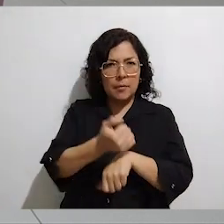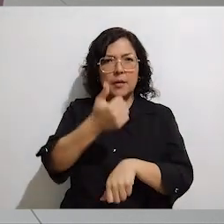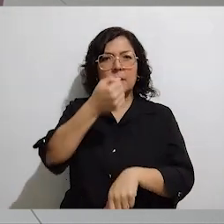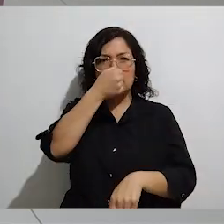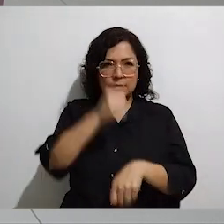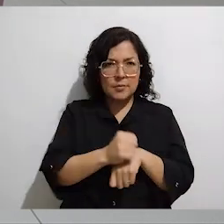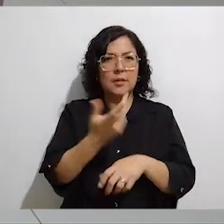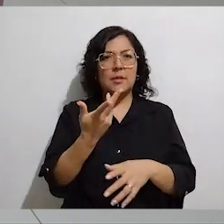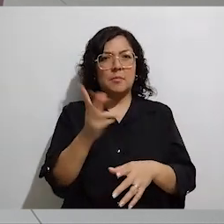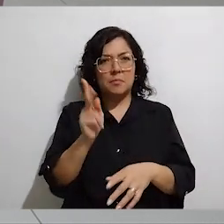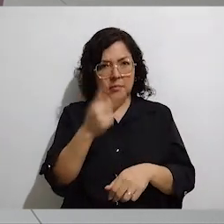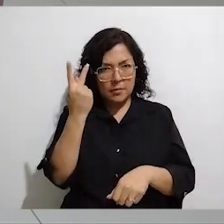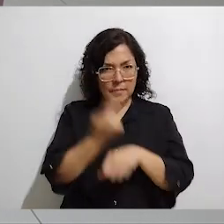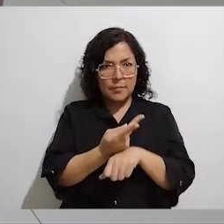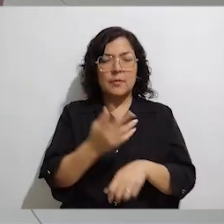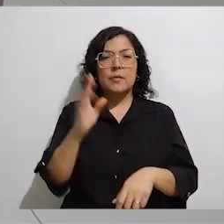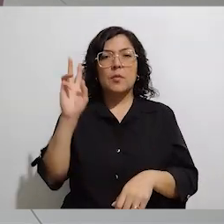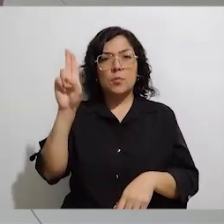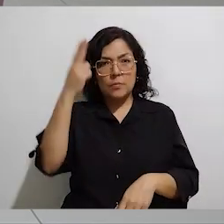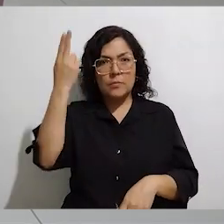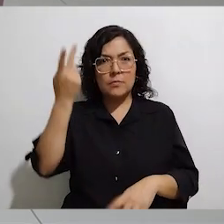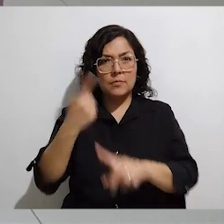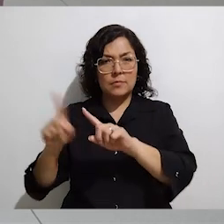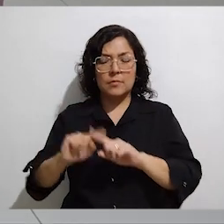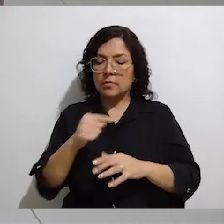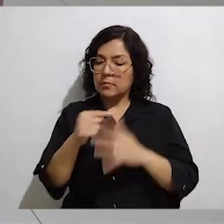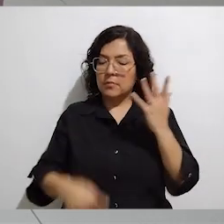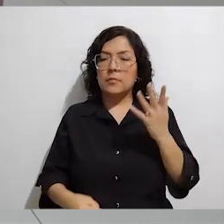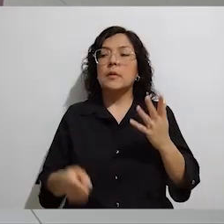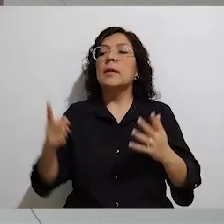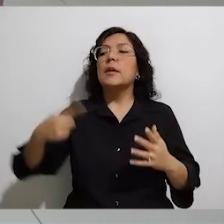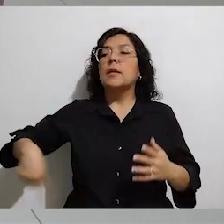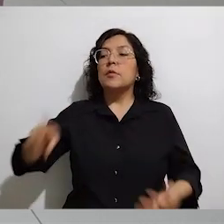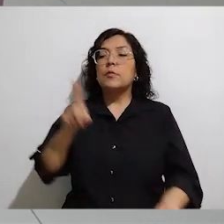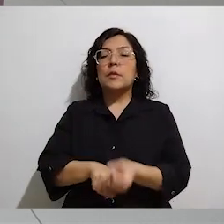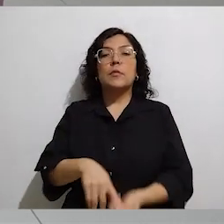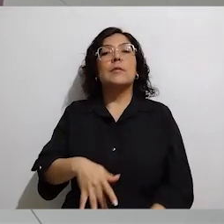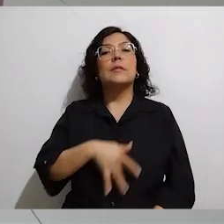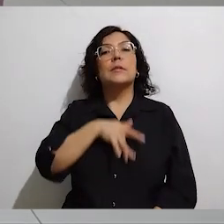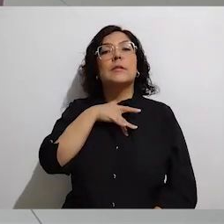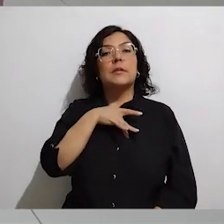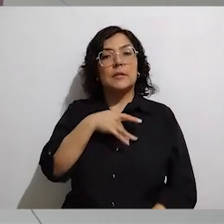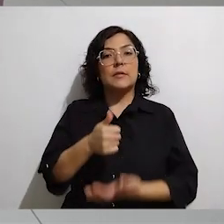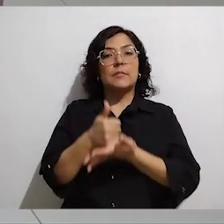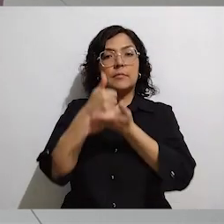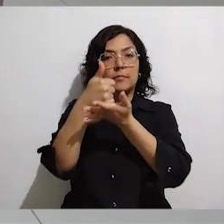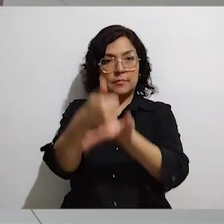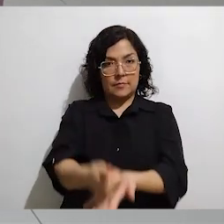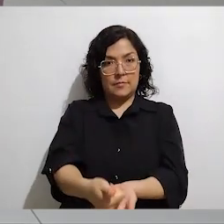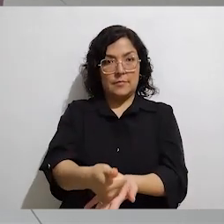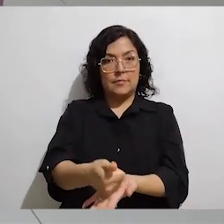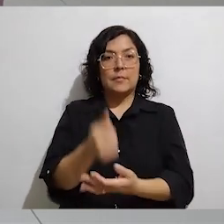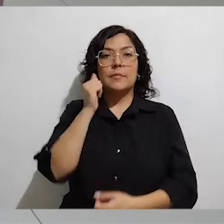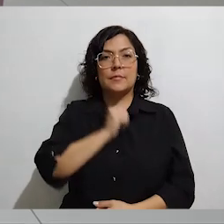es necesario que puedan ellos encontrar sentido comunitario, sentido social, sentido ciudadano a